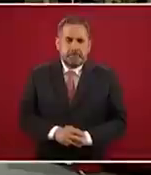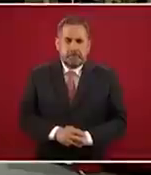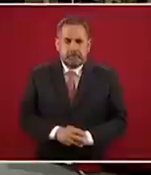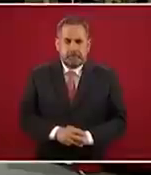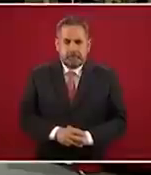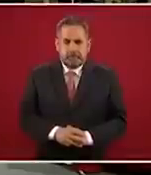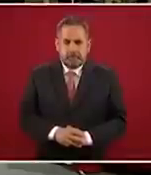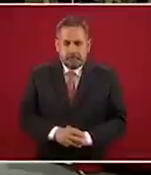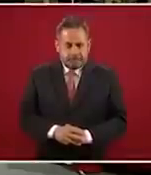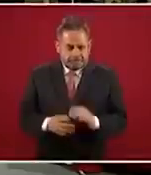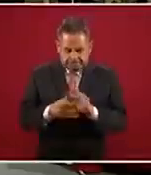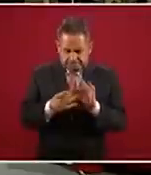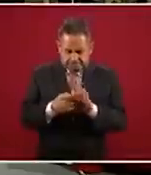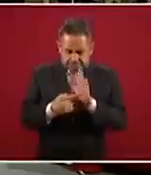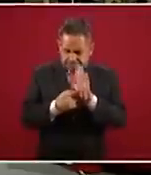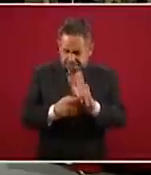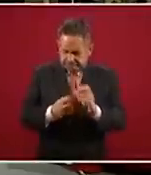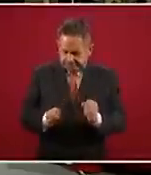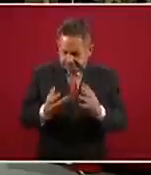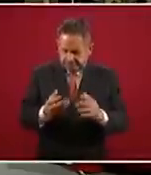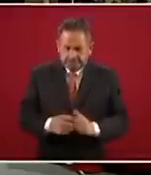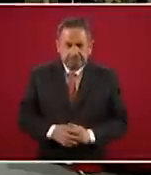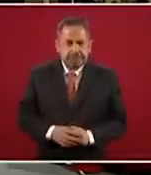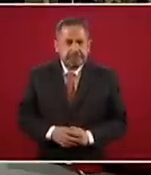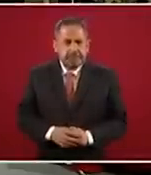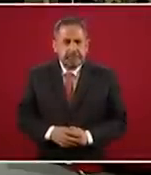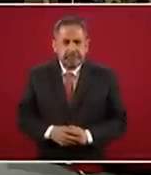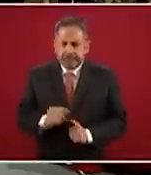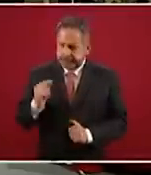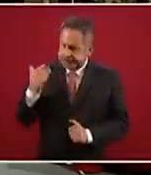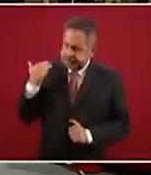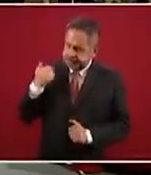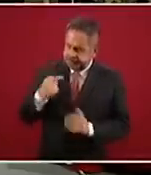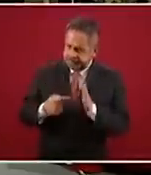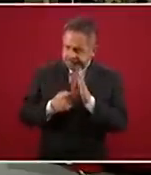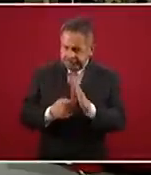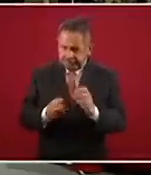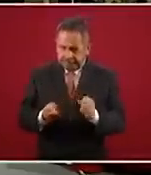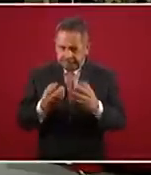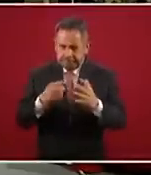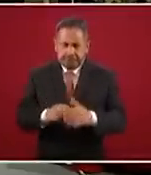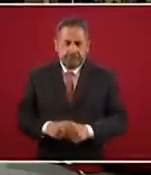Damos la cifra hace un momento.